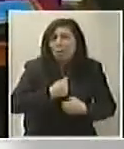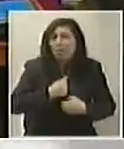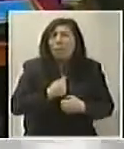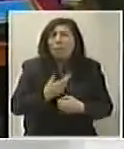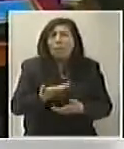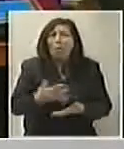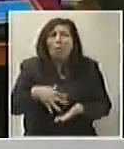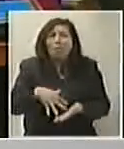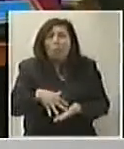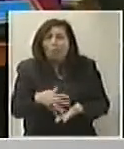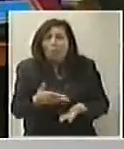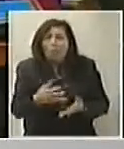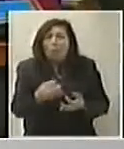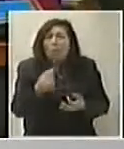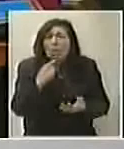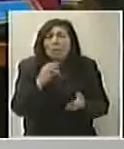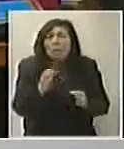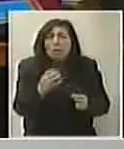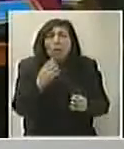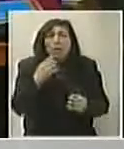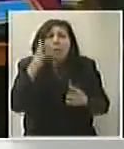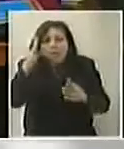indefensos a una muerte segura?